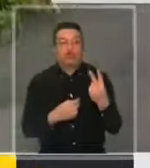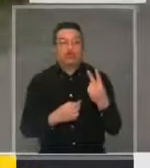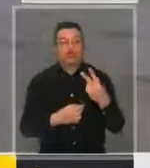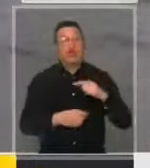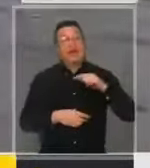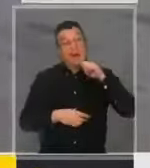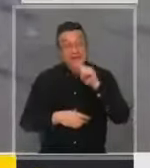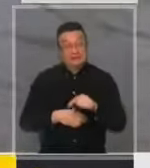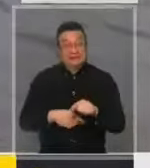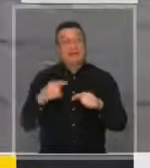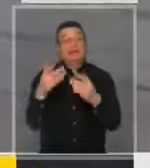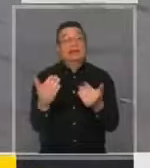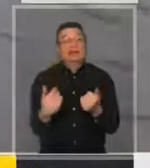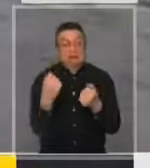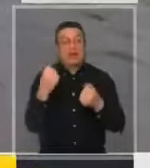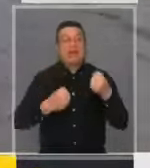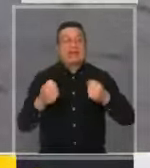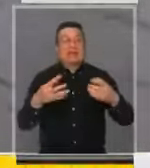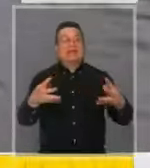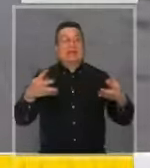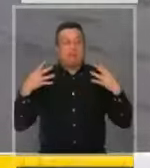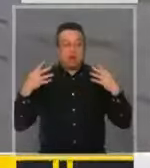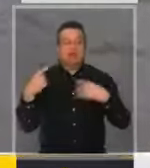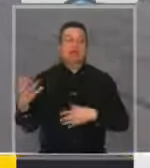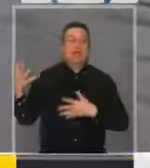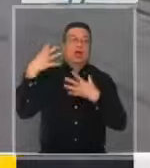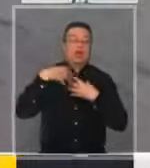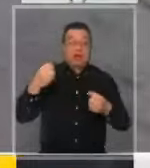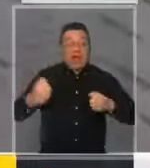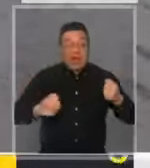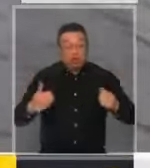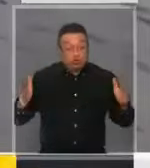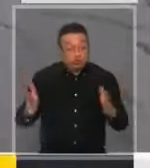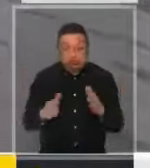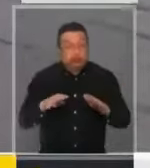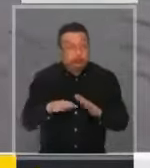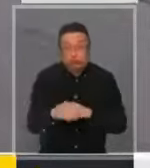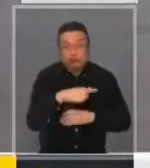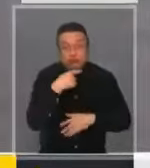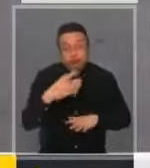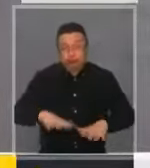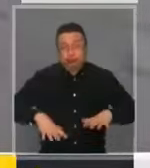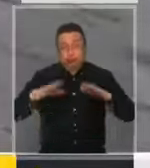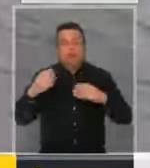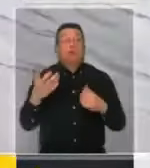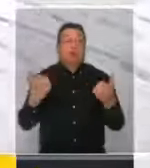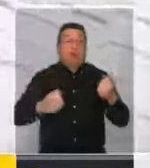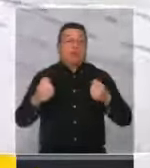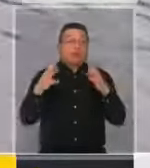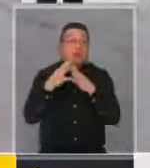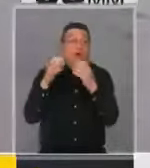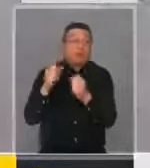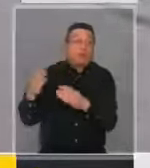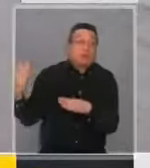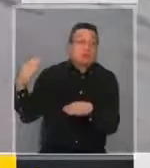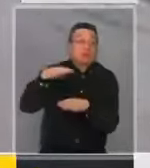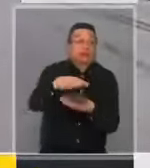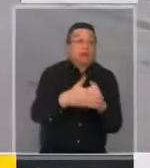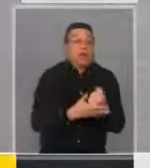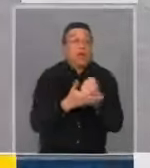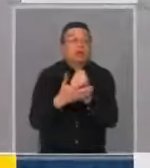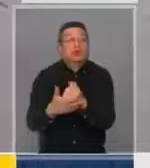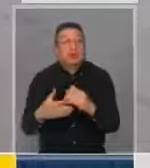venga prácticamente un camión a poder sacarla, porque no, un auto imposible a que pase. Un camión militar lo que se necesita para poder sacar a esta mujer